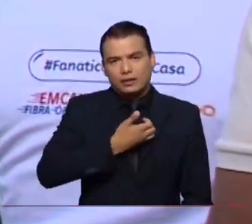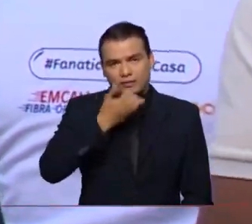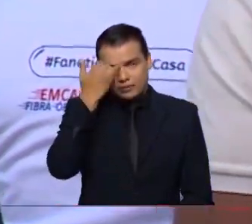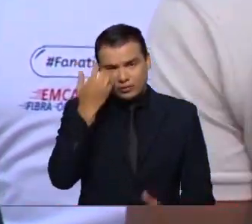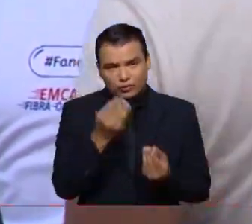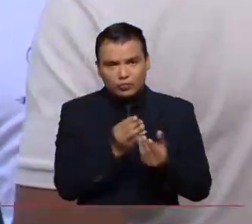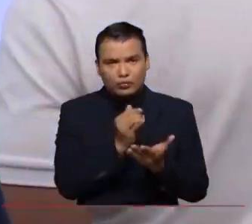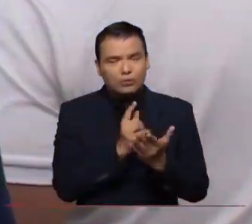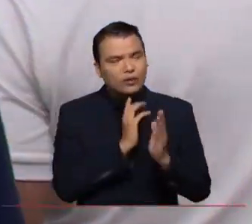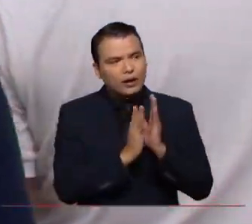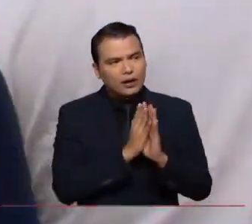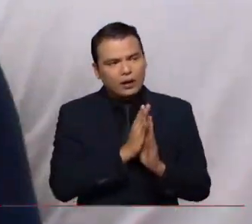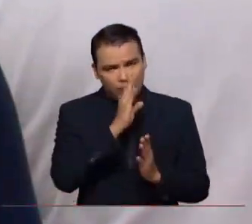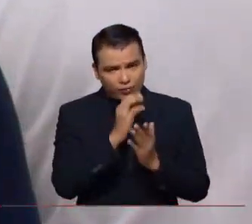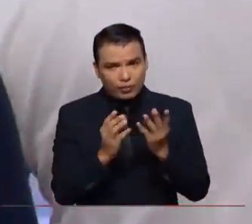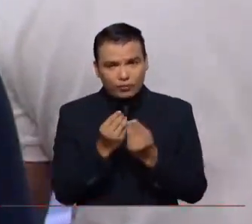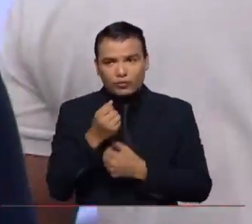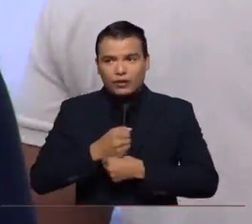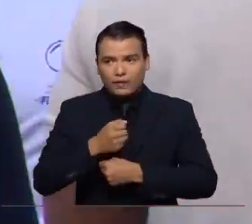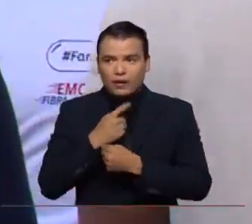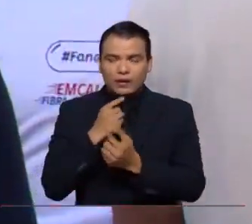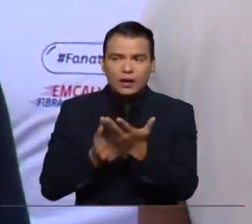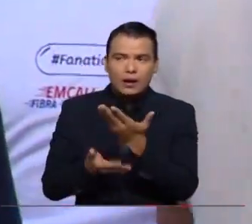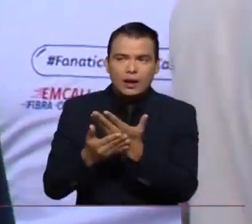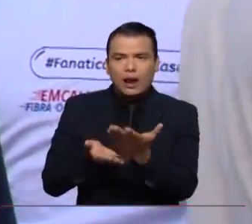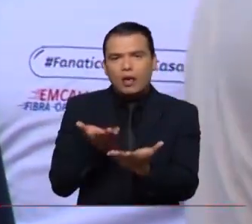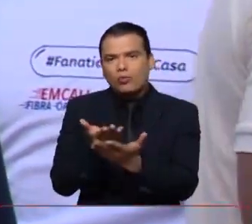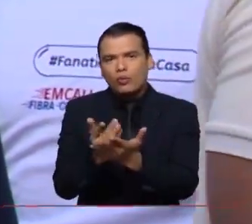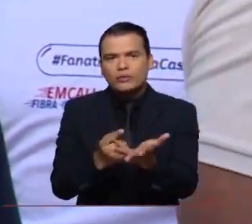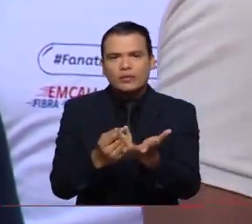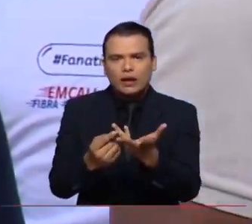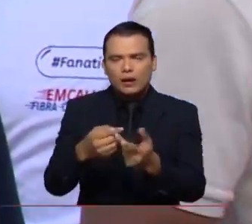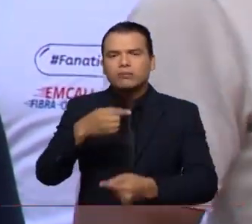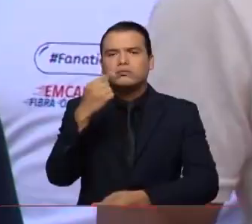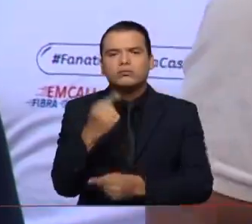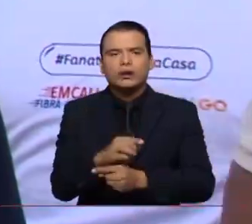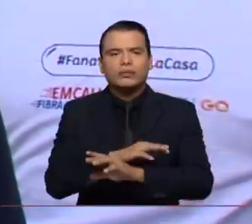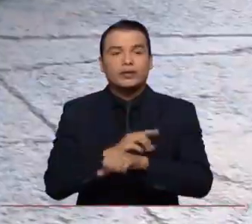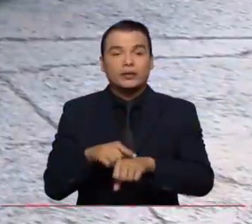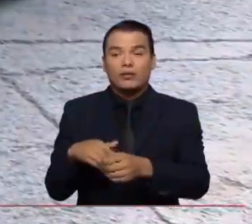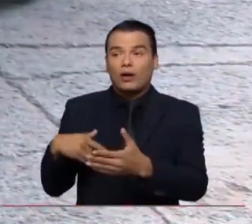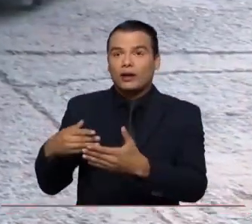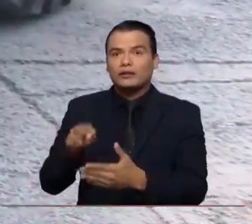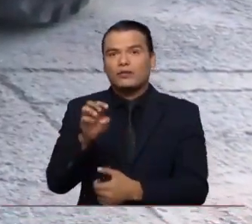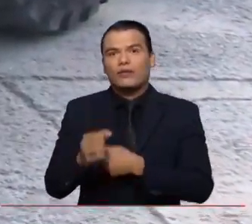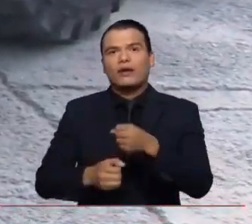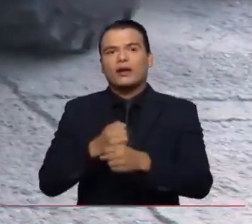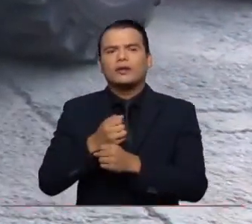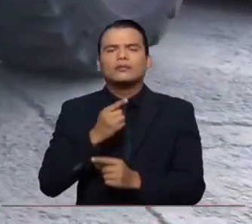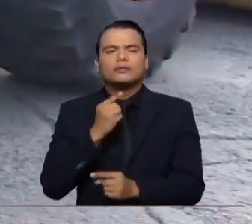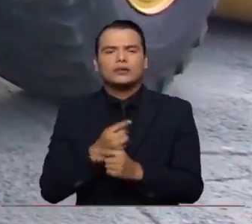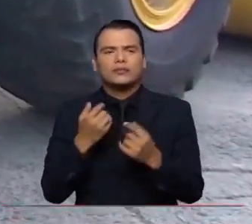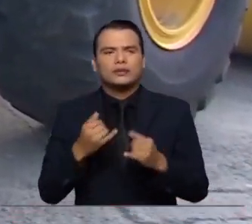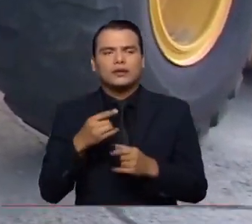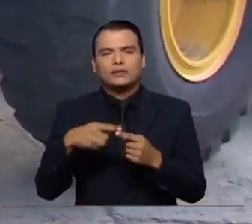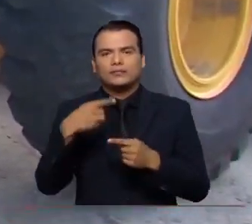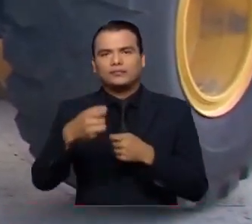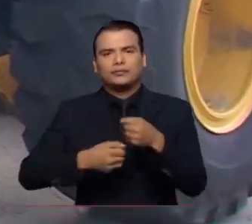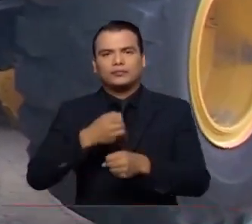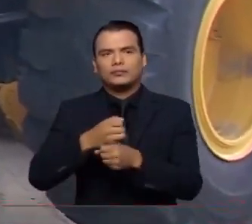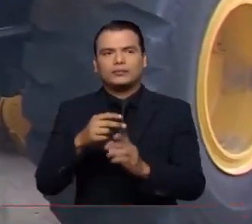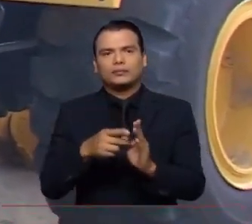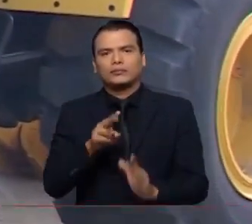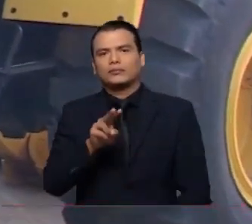sobre todo todos los trabajadores que en conjunto logramos este resultado después de 9 años. Para 2023 se